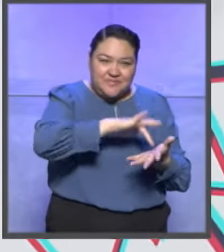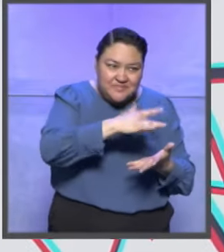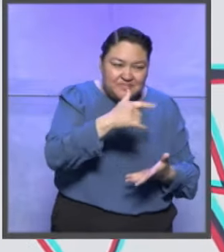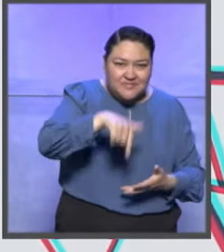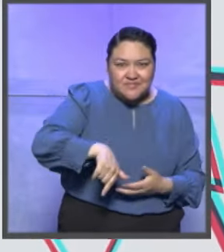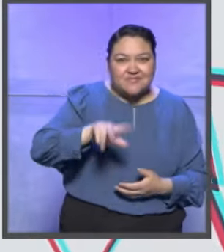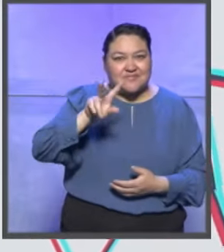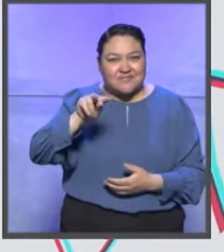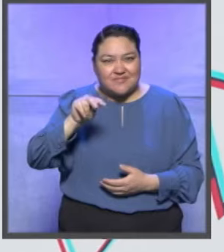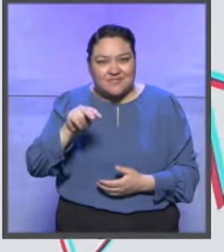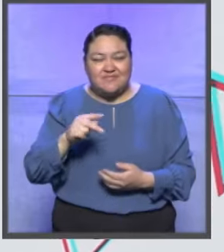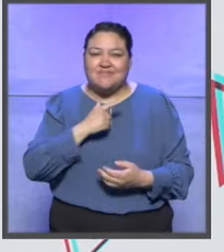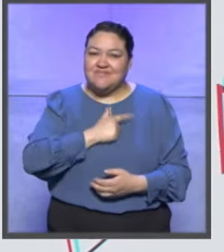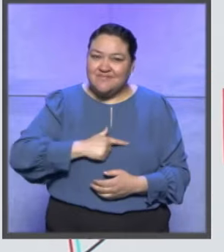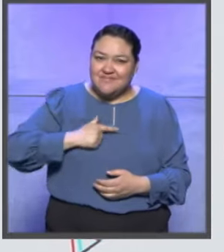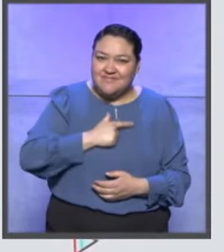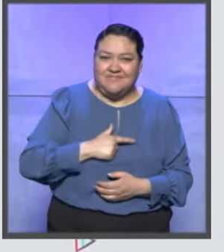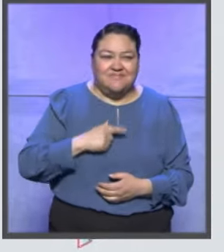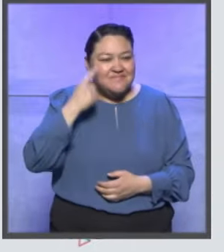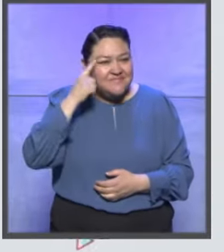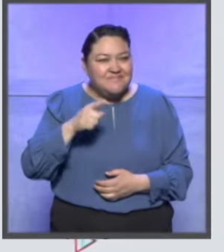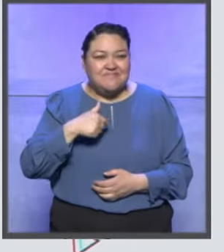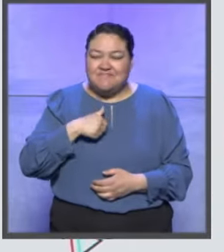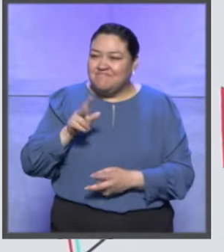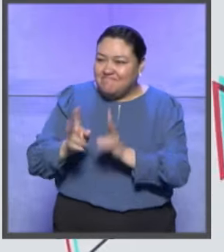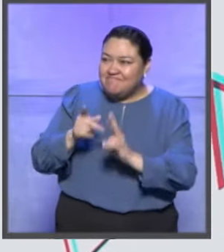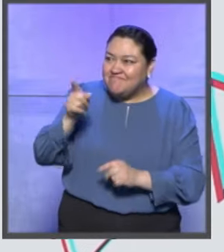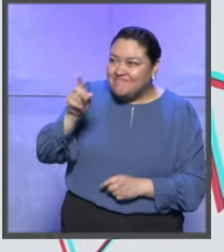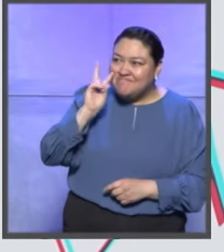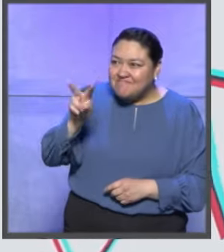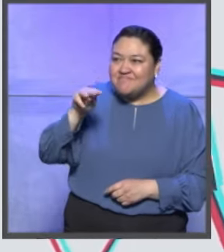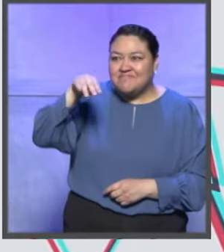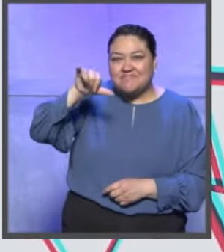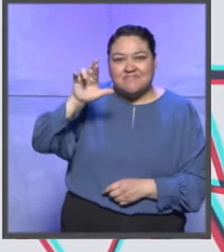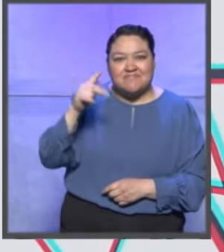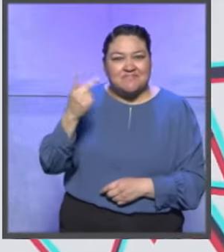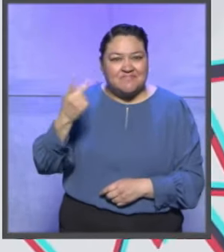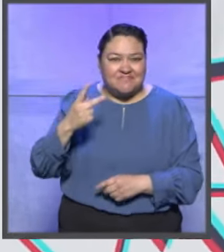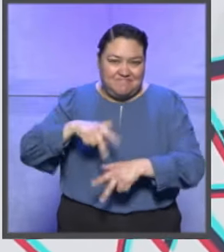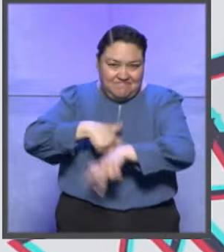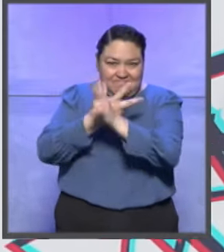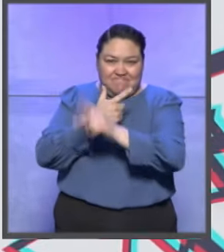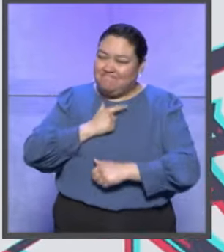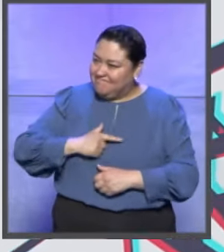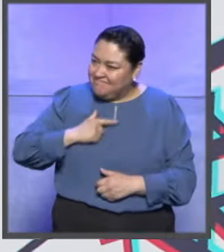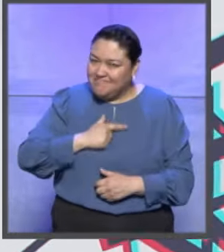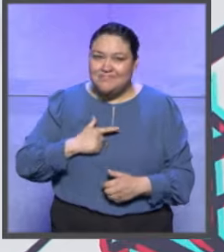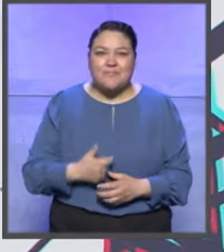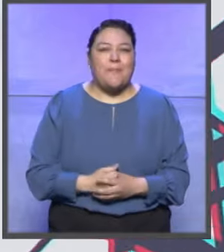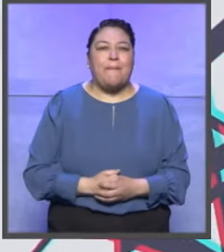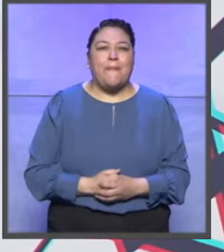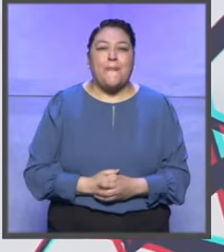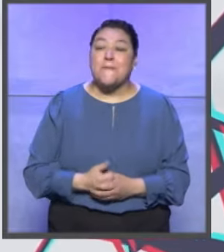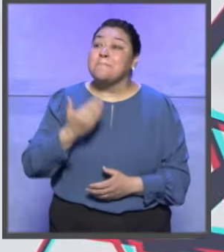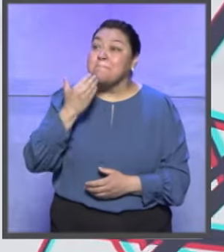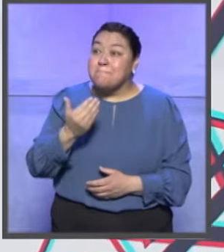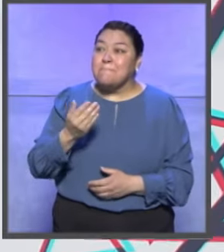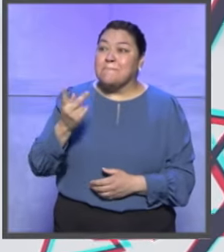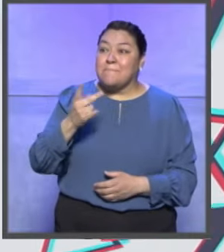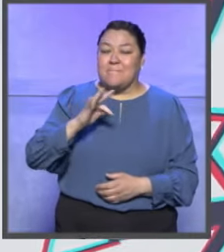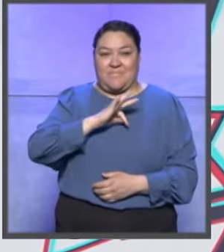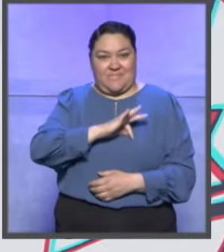invitación a tu programa y contenta también de ver a Margarita aquí a la distancia. Bueno, pues quiero felicitarte,